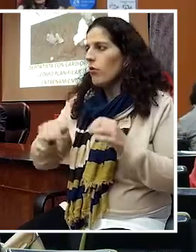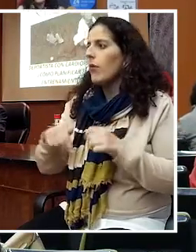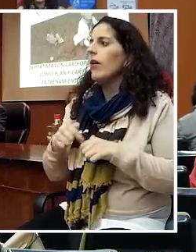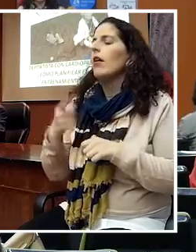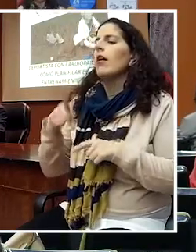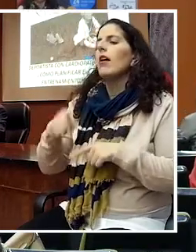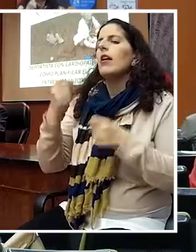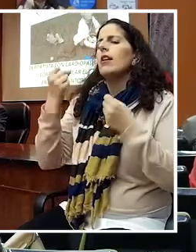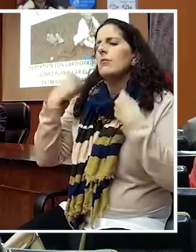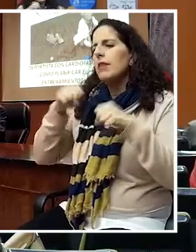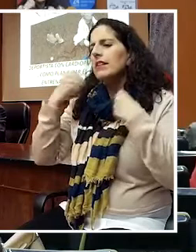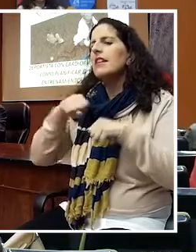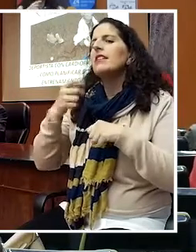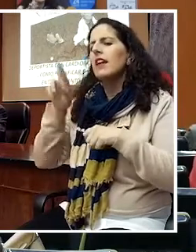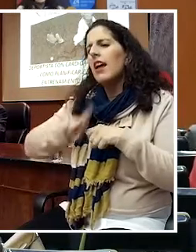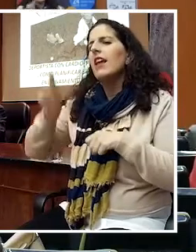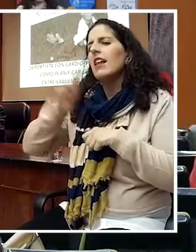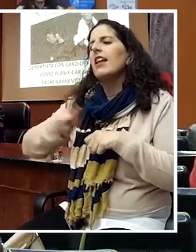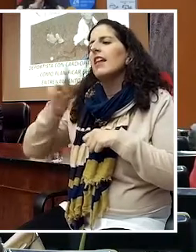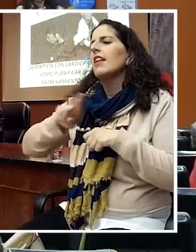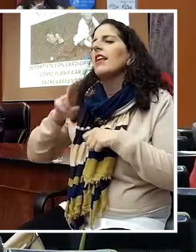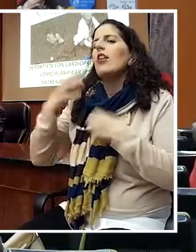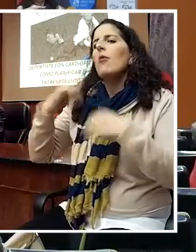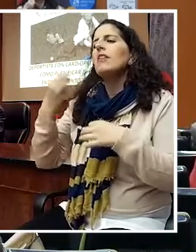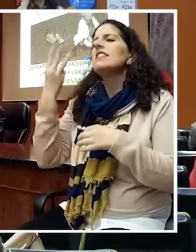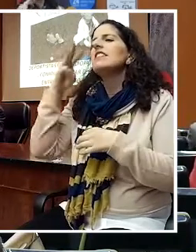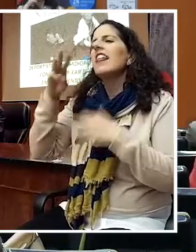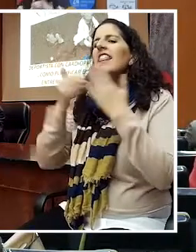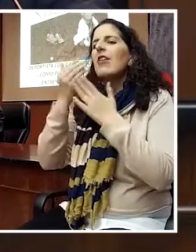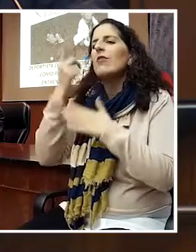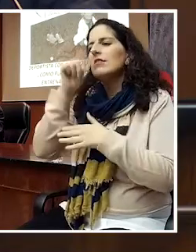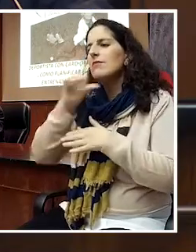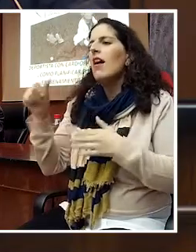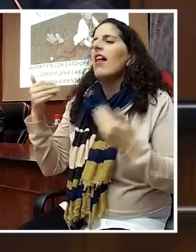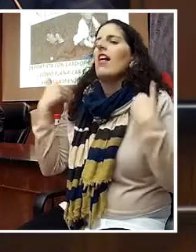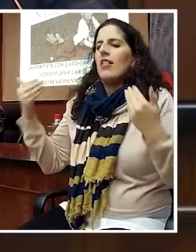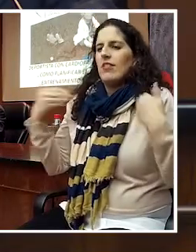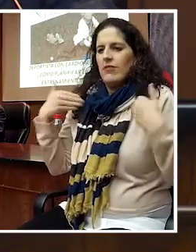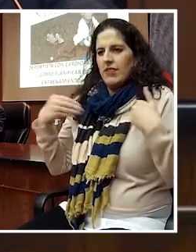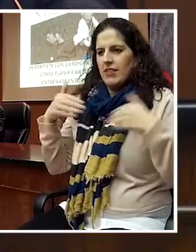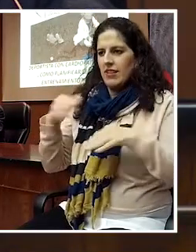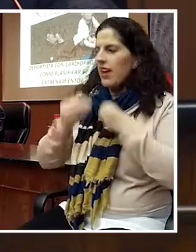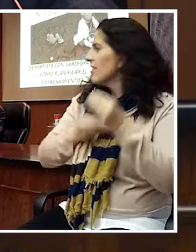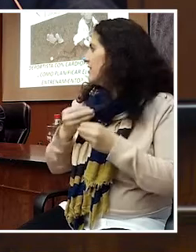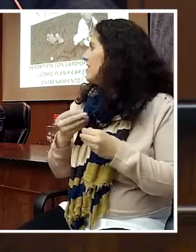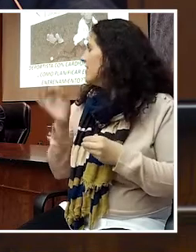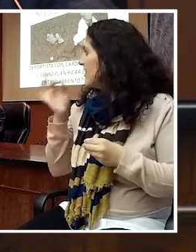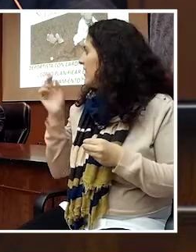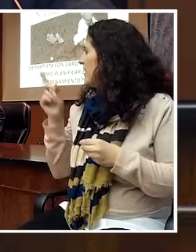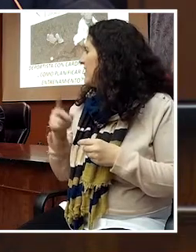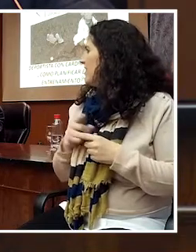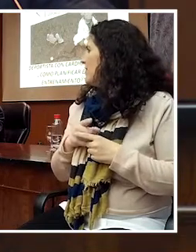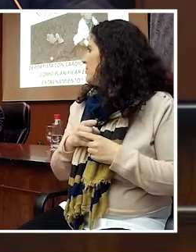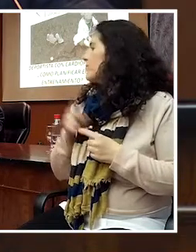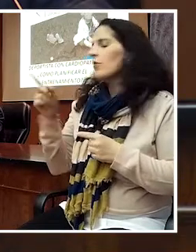y practicante asiduo al menos 3 días a la semana de actividad física. ¿Verdad, Javier? Sí. Así que, bueno,